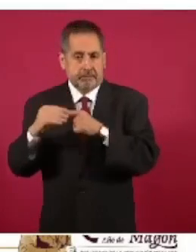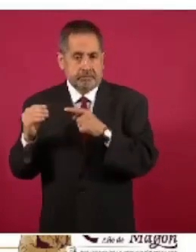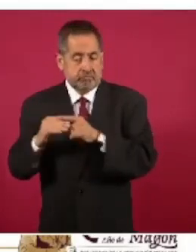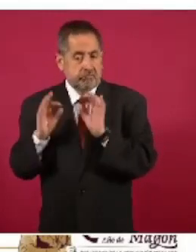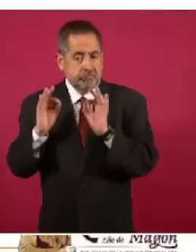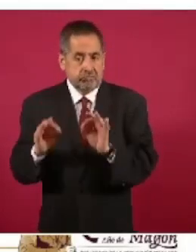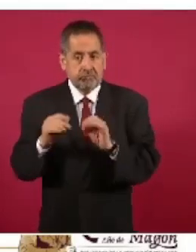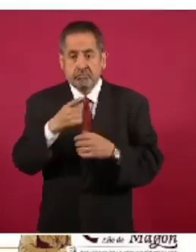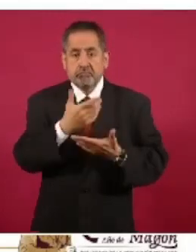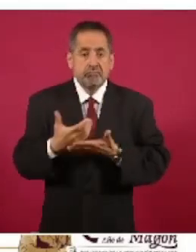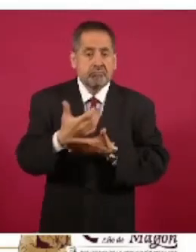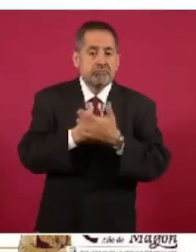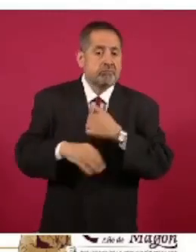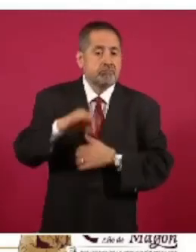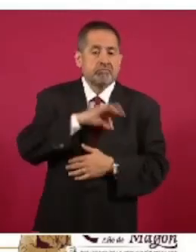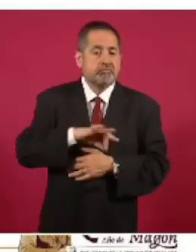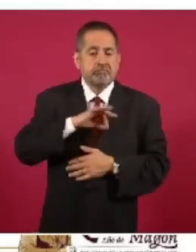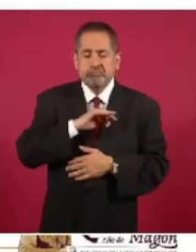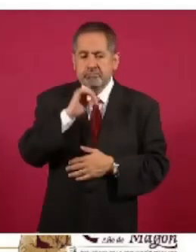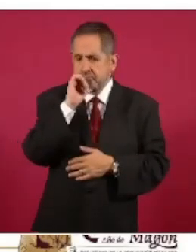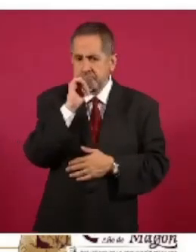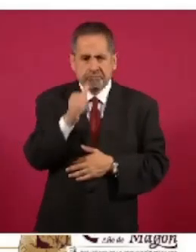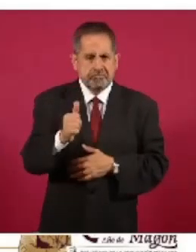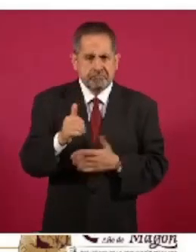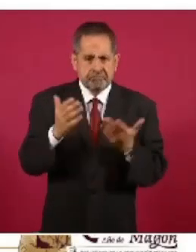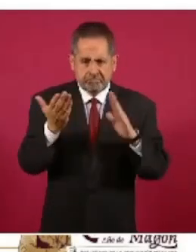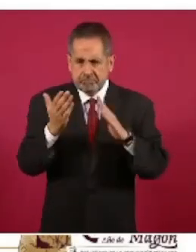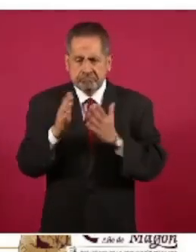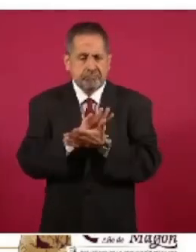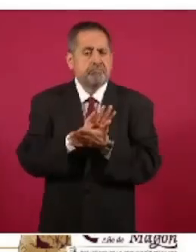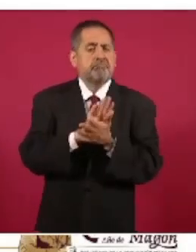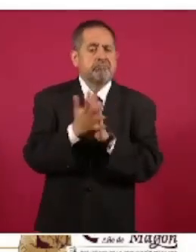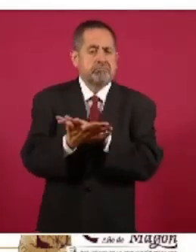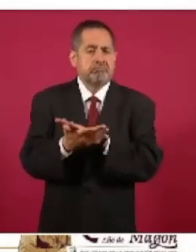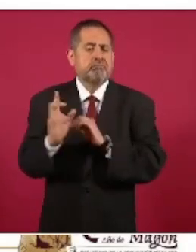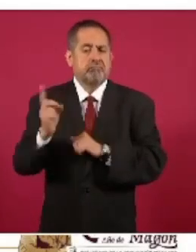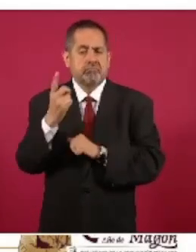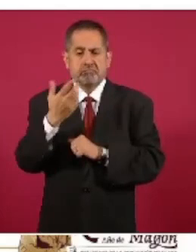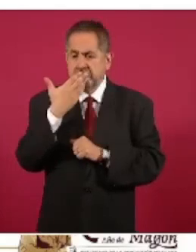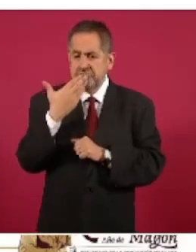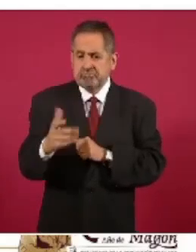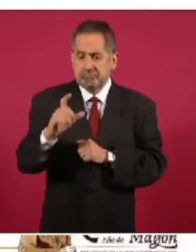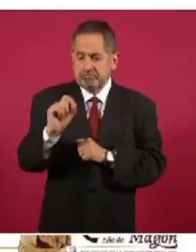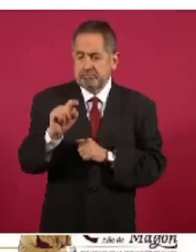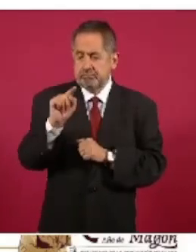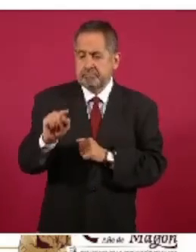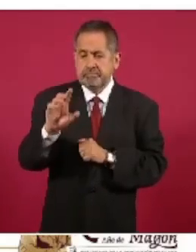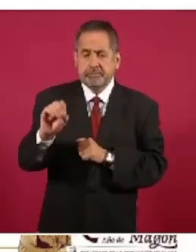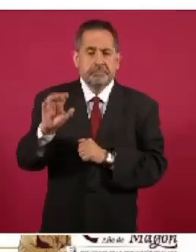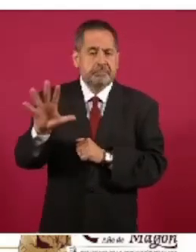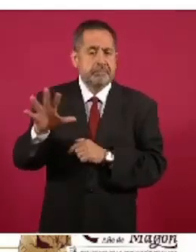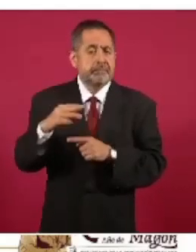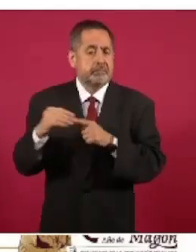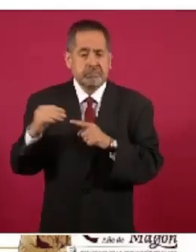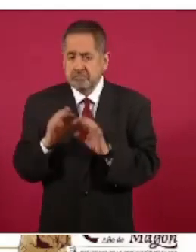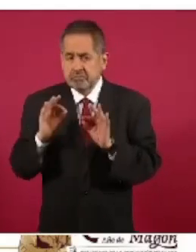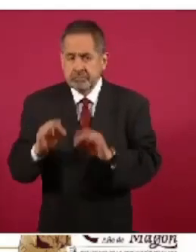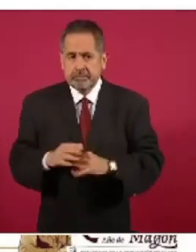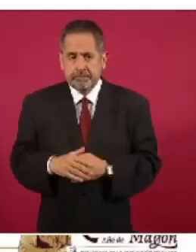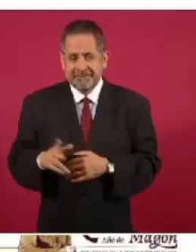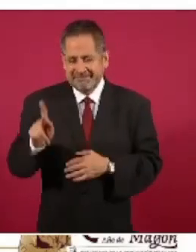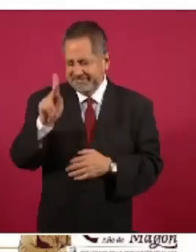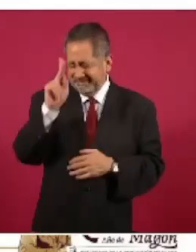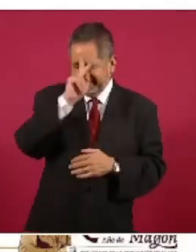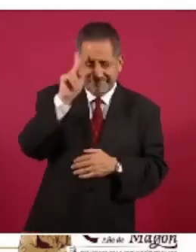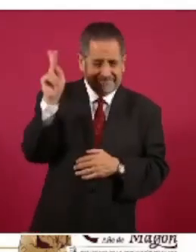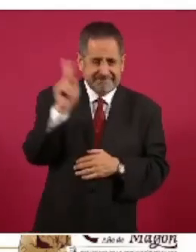no cobra comisión y su tipo cambiario fue muy bueno, 20 pesos con 5 centavos. Mientras que la peor opción